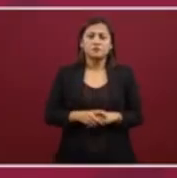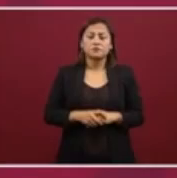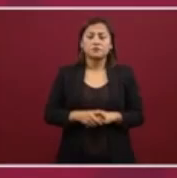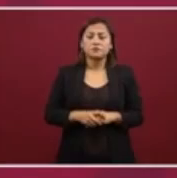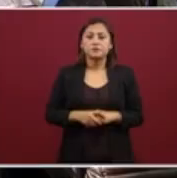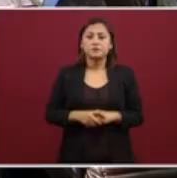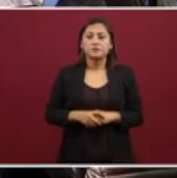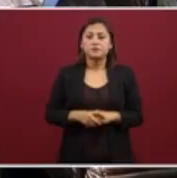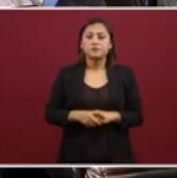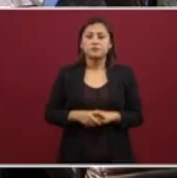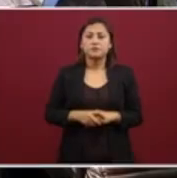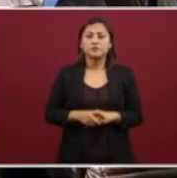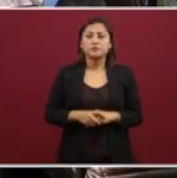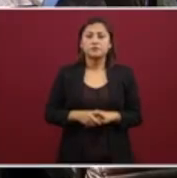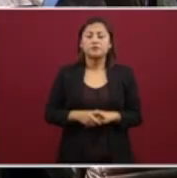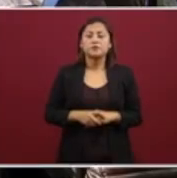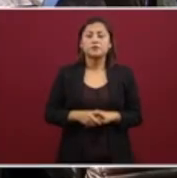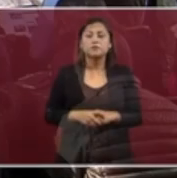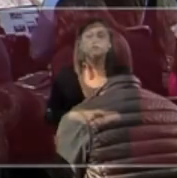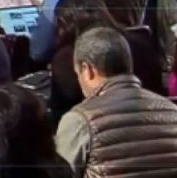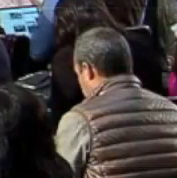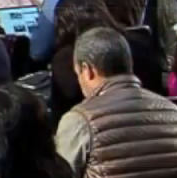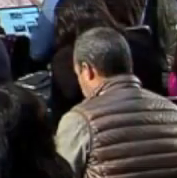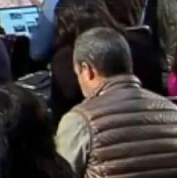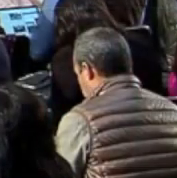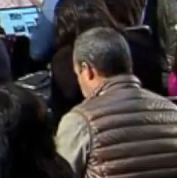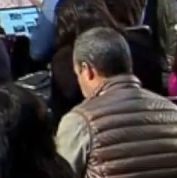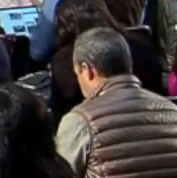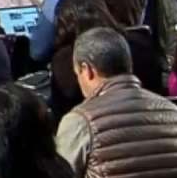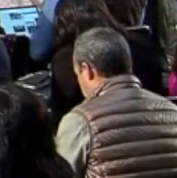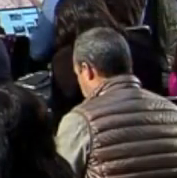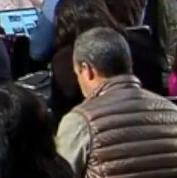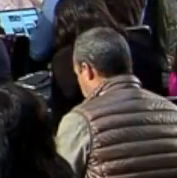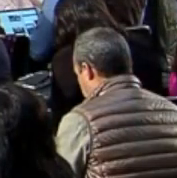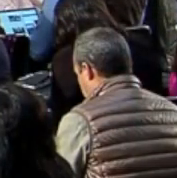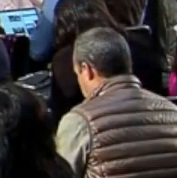lo de la guardería ABC tiene que ver con la privatización,